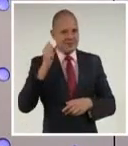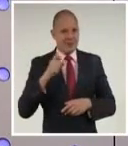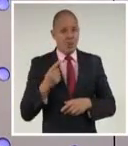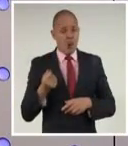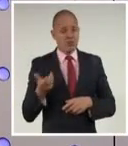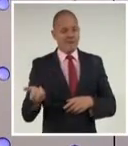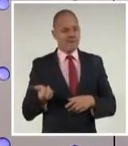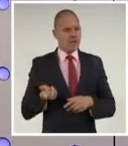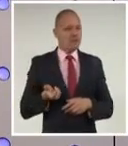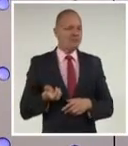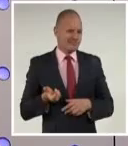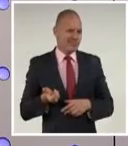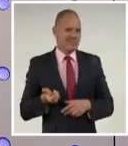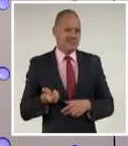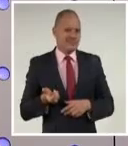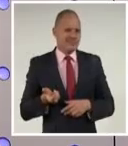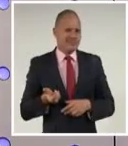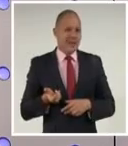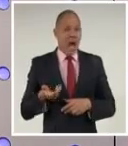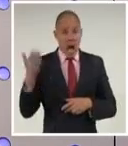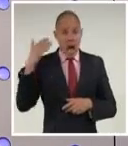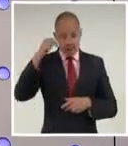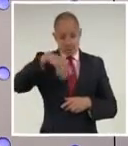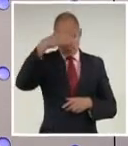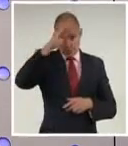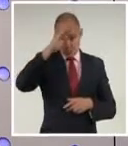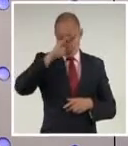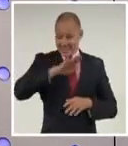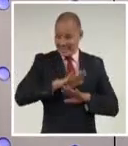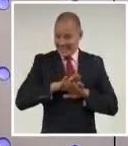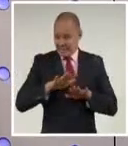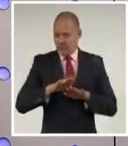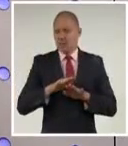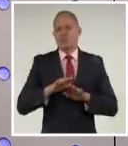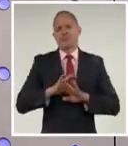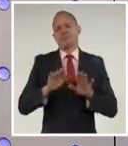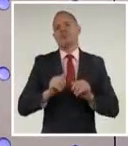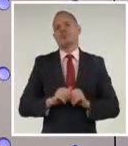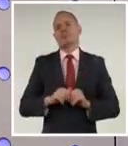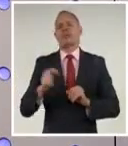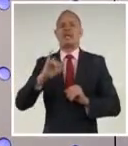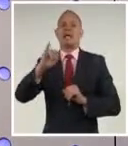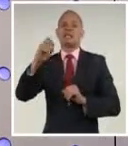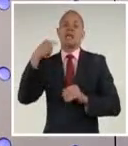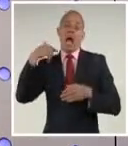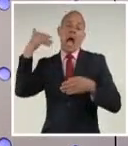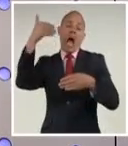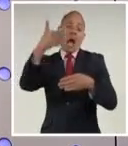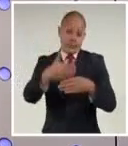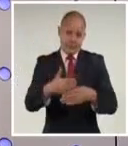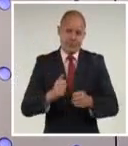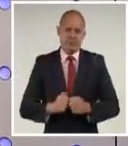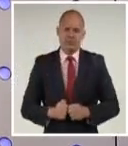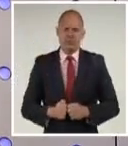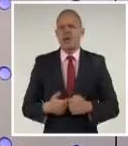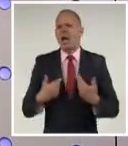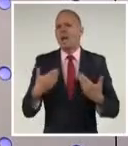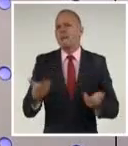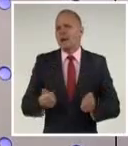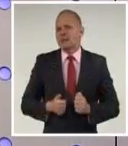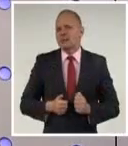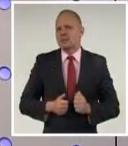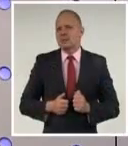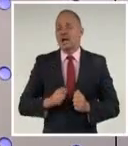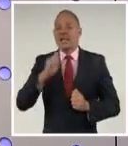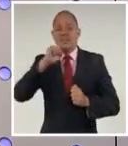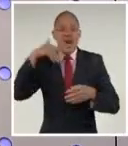con el bloqueo? Estados Unidos, el país experto en ir por el mundo conquistando recursos de otros, ha apostado por una política durante 6